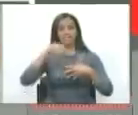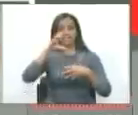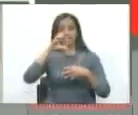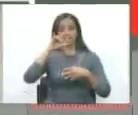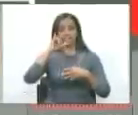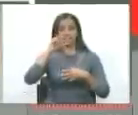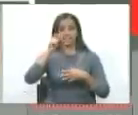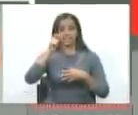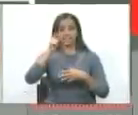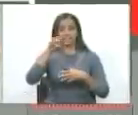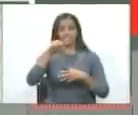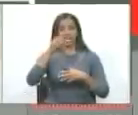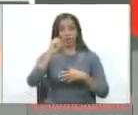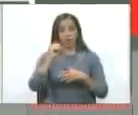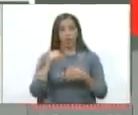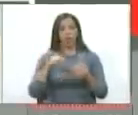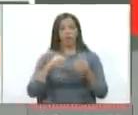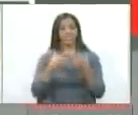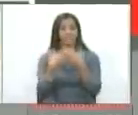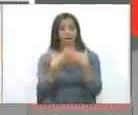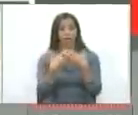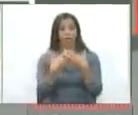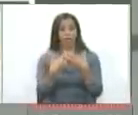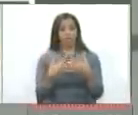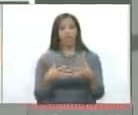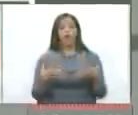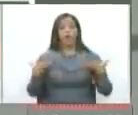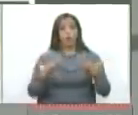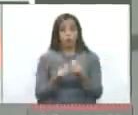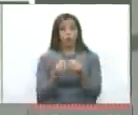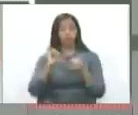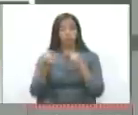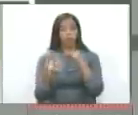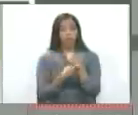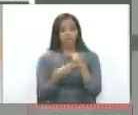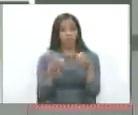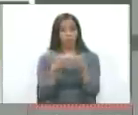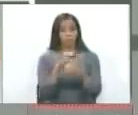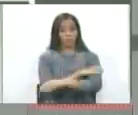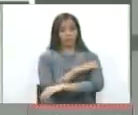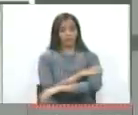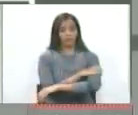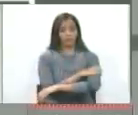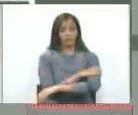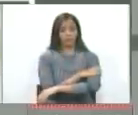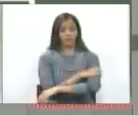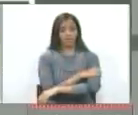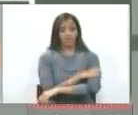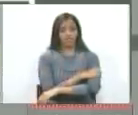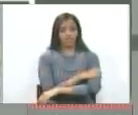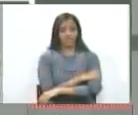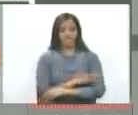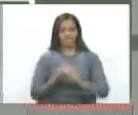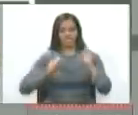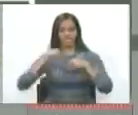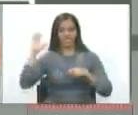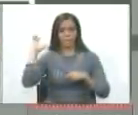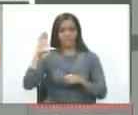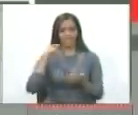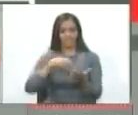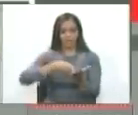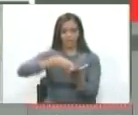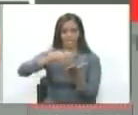el gobierno de Estados Unidos en complicidad con este sector guaidocista de la oposición, extremista y vendepatria, los